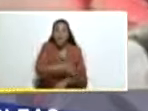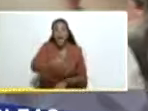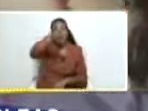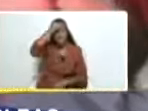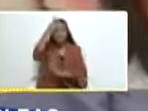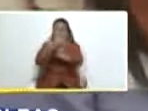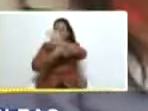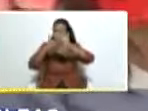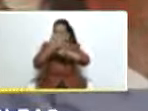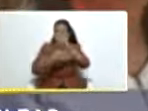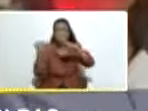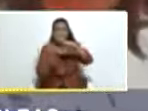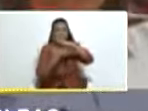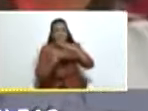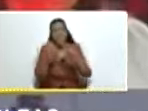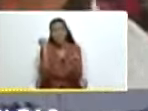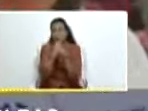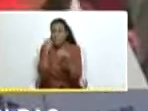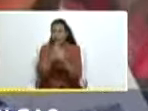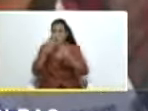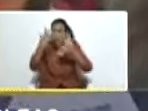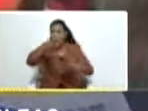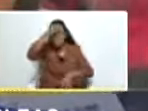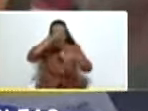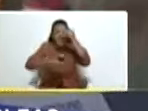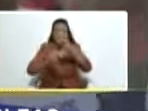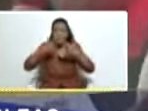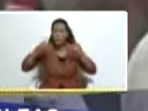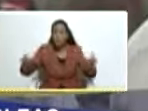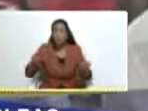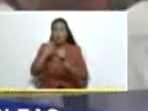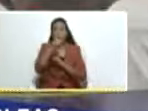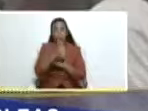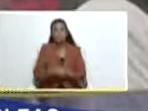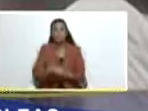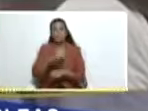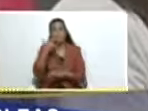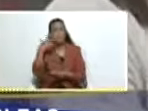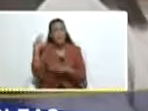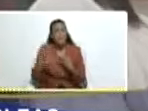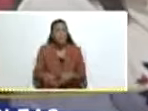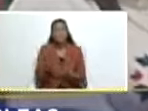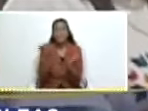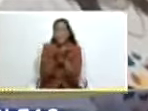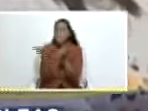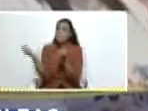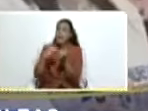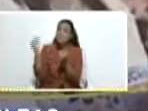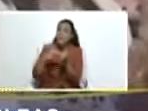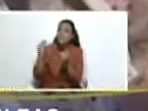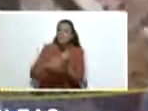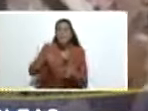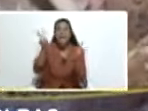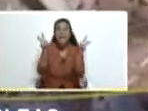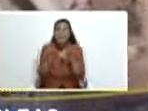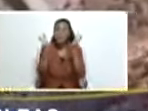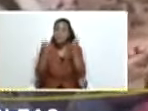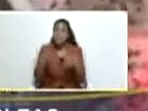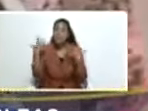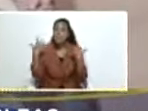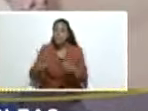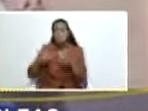cada una de las entidades de trabajo, cada fábrica, una escuela. Y seguimos avanzando en ello,